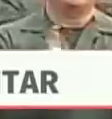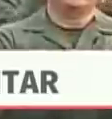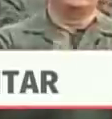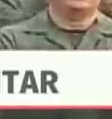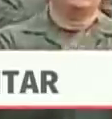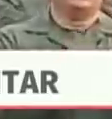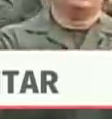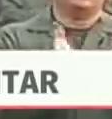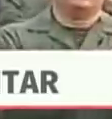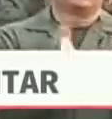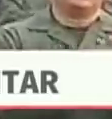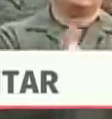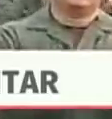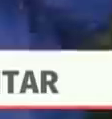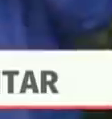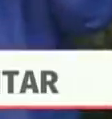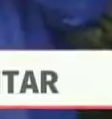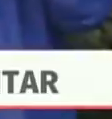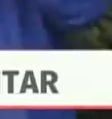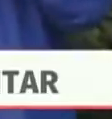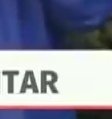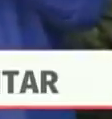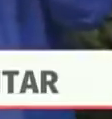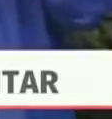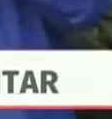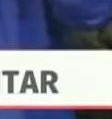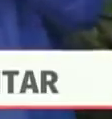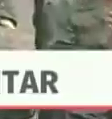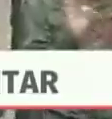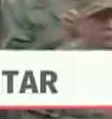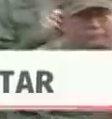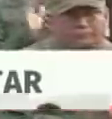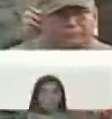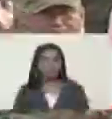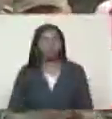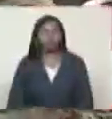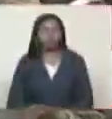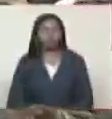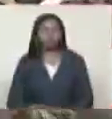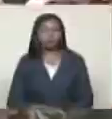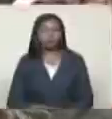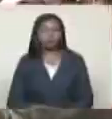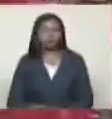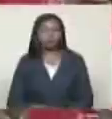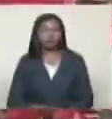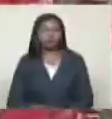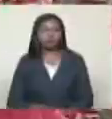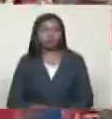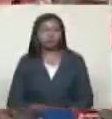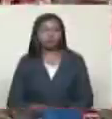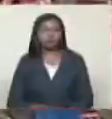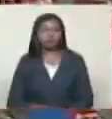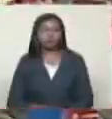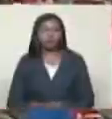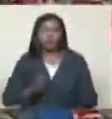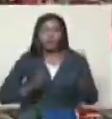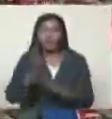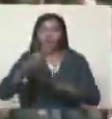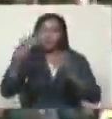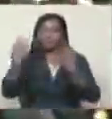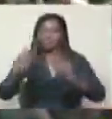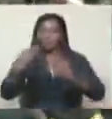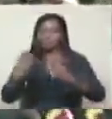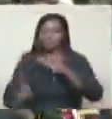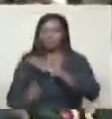y valerosa, con la que nunca jamás se habrían podido enfrentar, hermanos y hermanas. ¡Leales siempre!